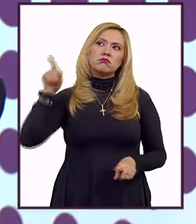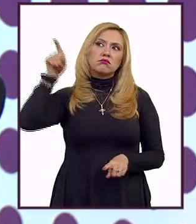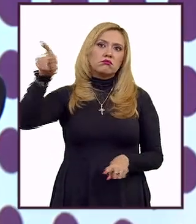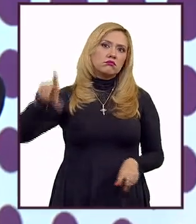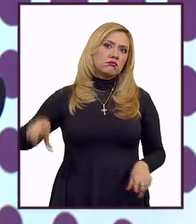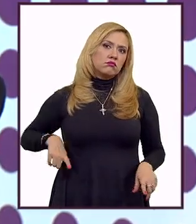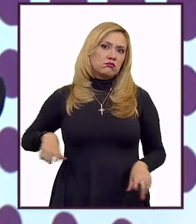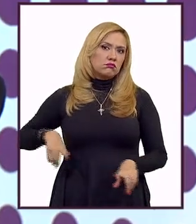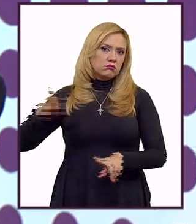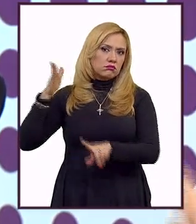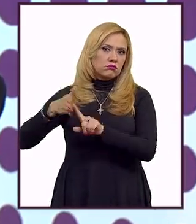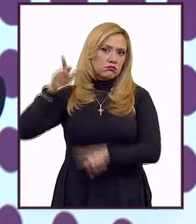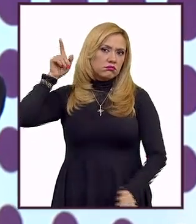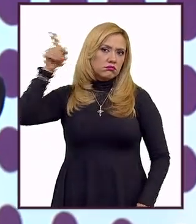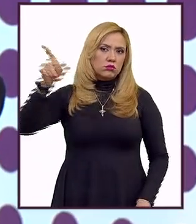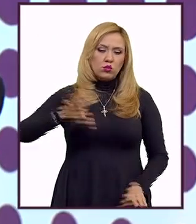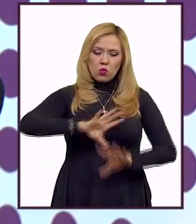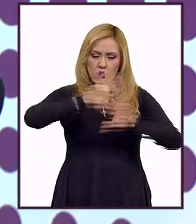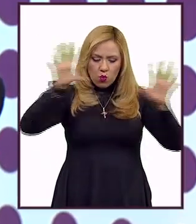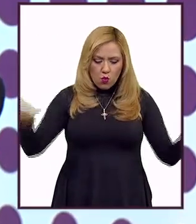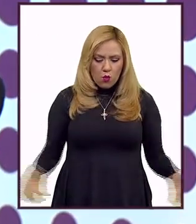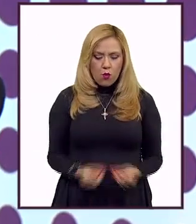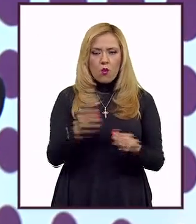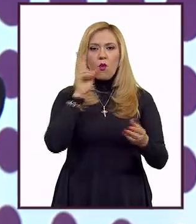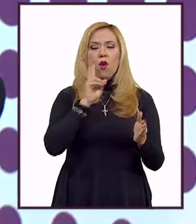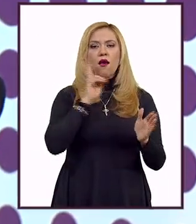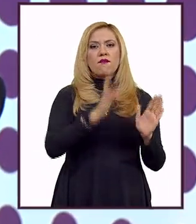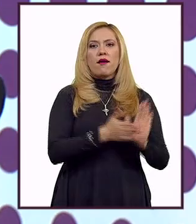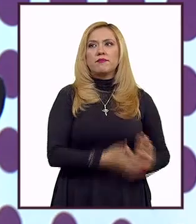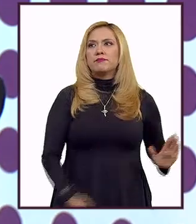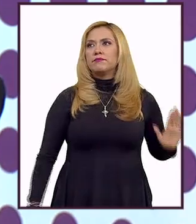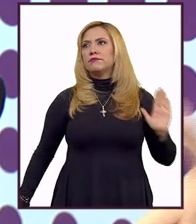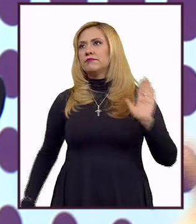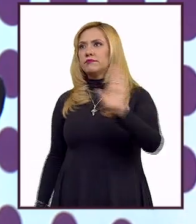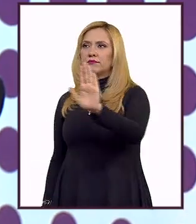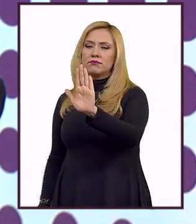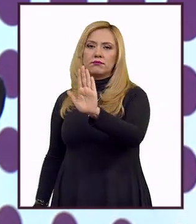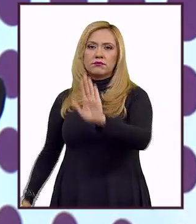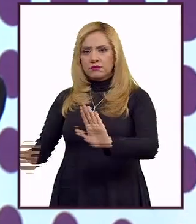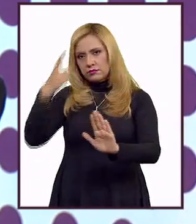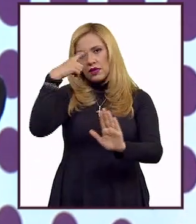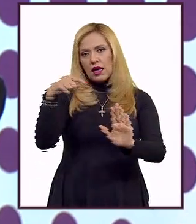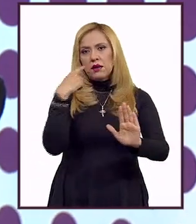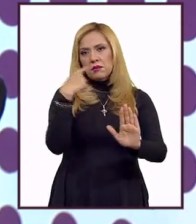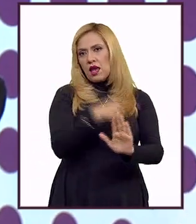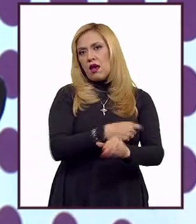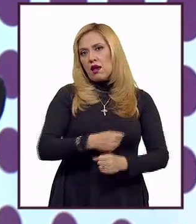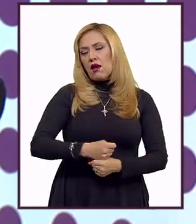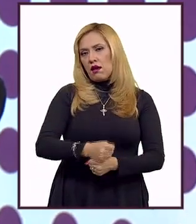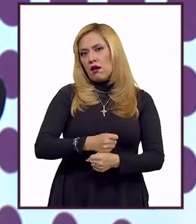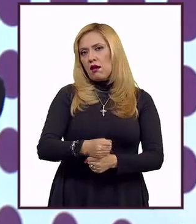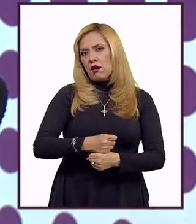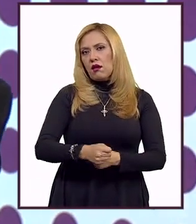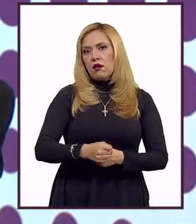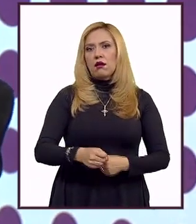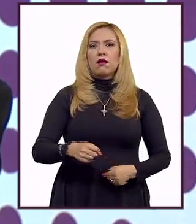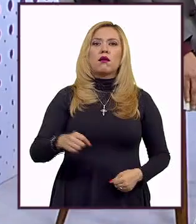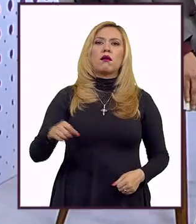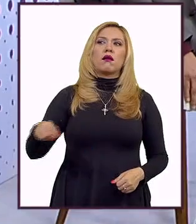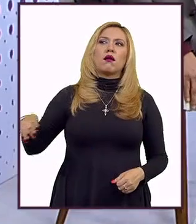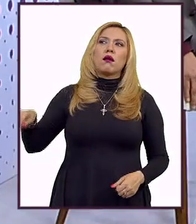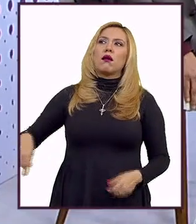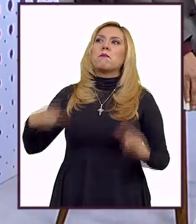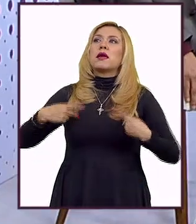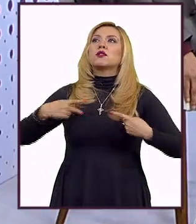Estado reunir la evidencia correspondiente para determinar si una persona fue torturada o no. No le corresponde a quien alega haber sido